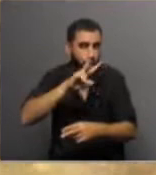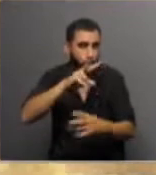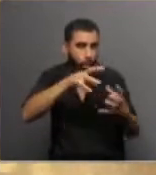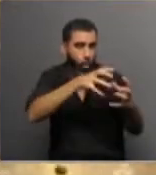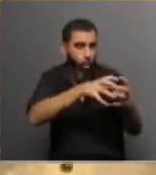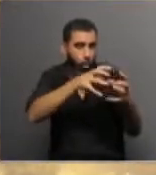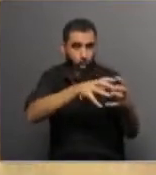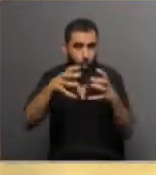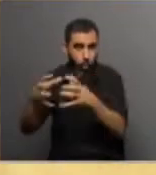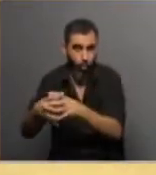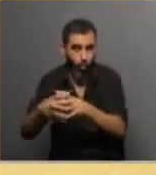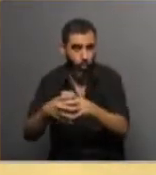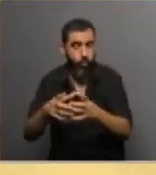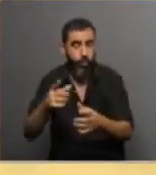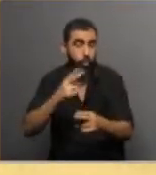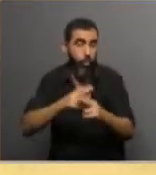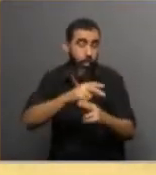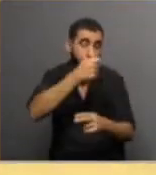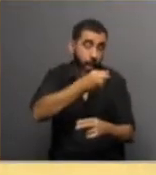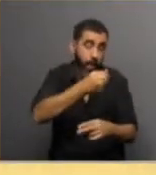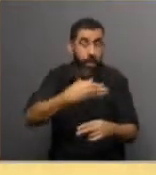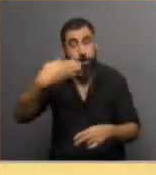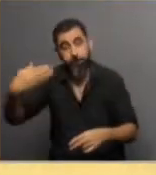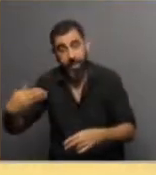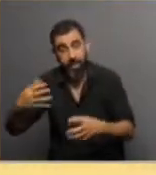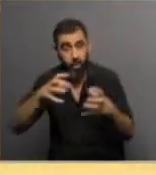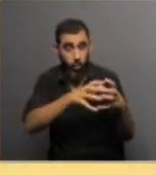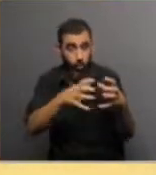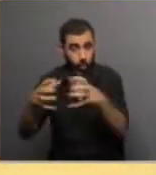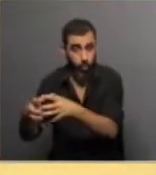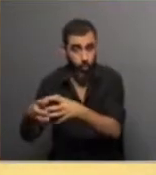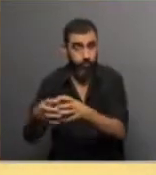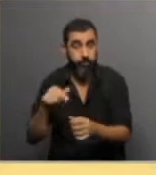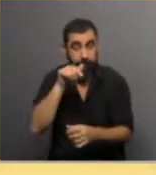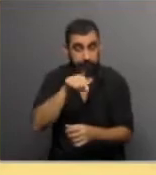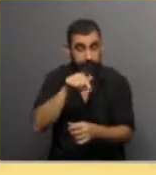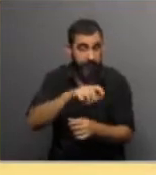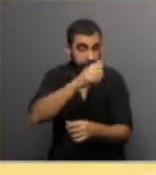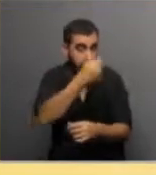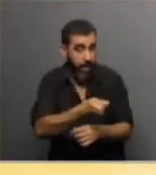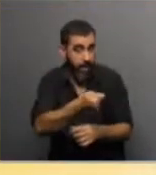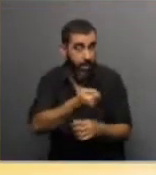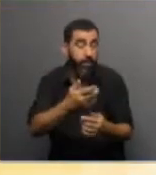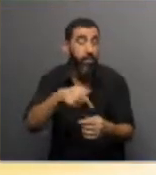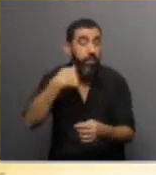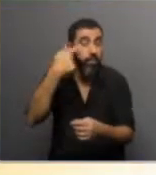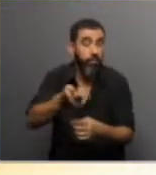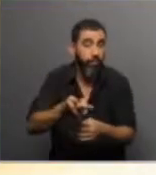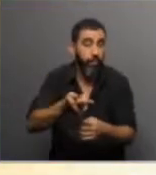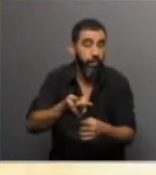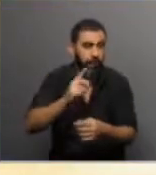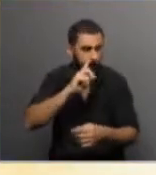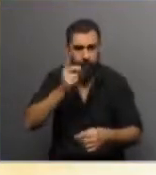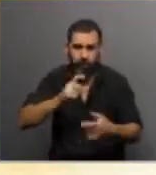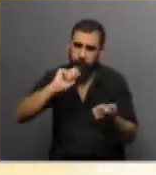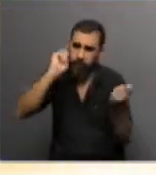grupos genómicos que se llaman A y B. Y ese linaje fue sustituido bastante